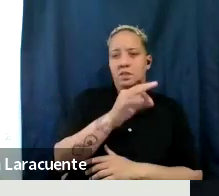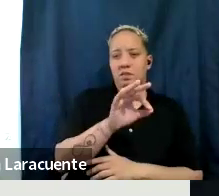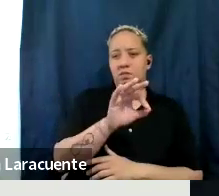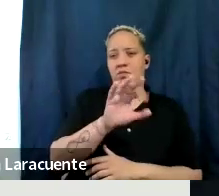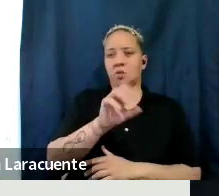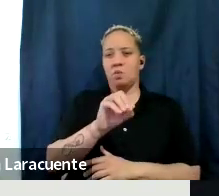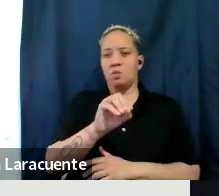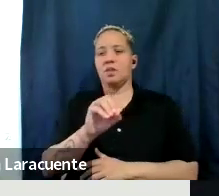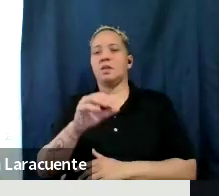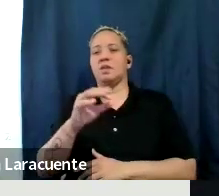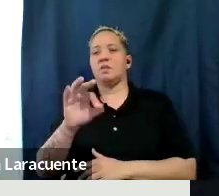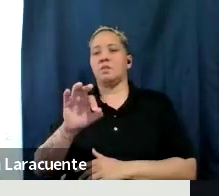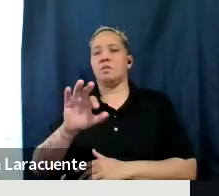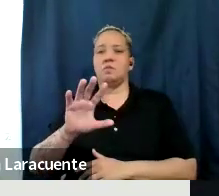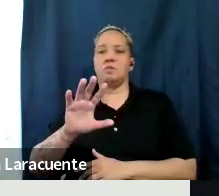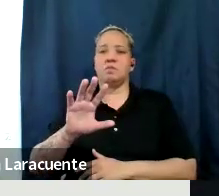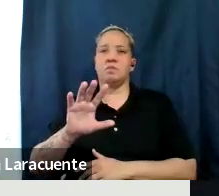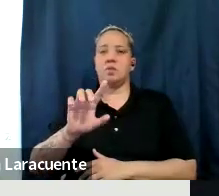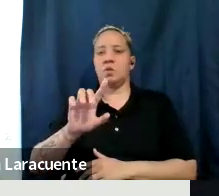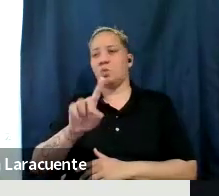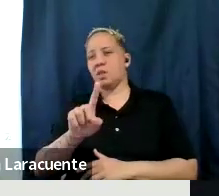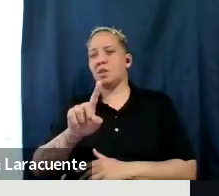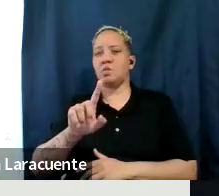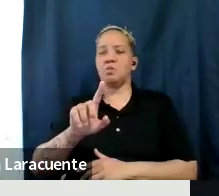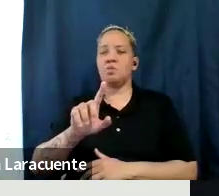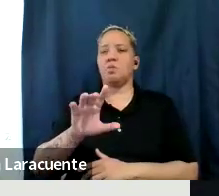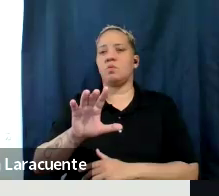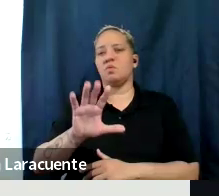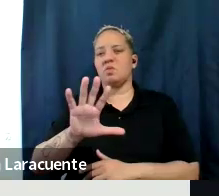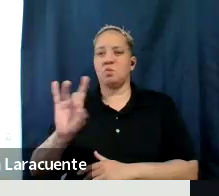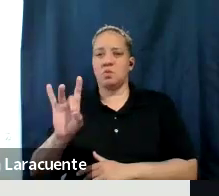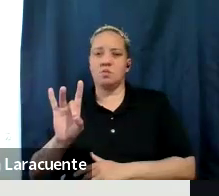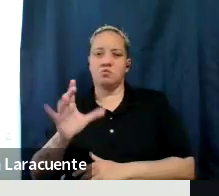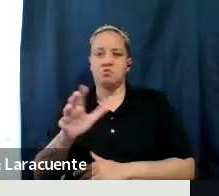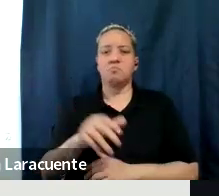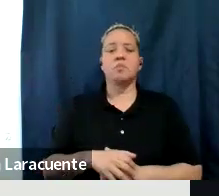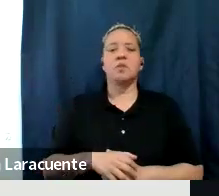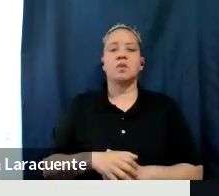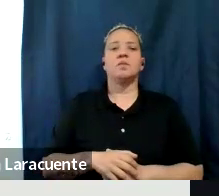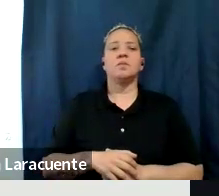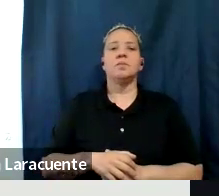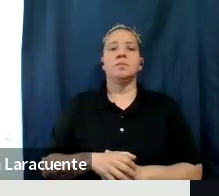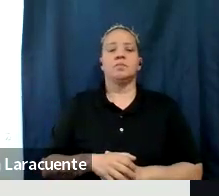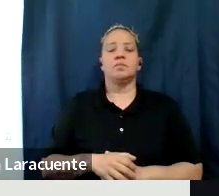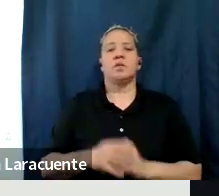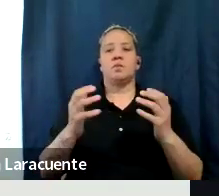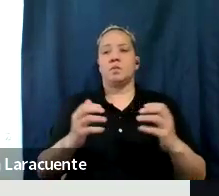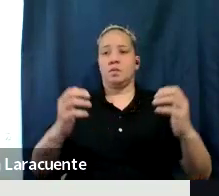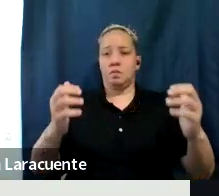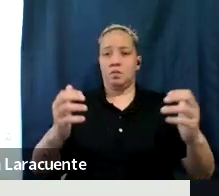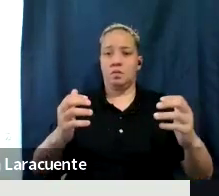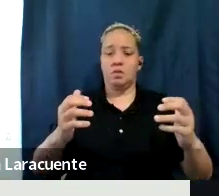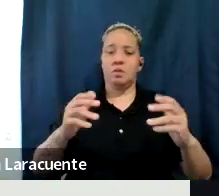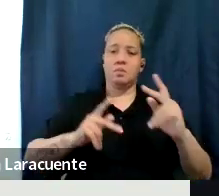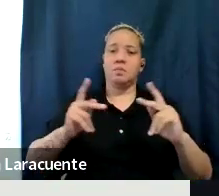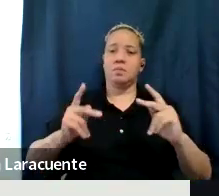1950-51 y 1958. En su disertación ante un público sevillano,